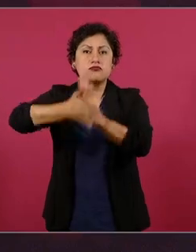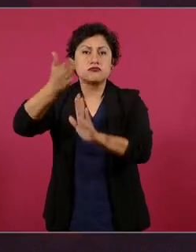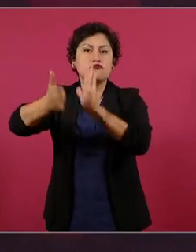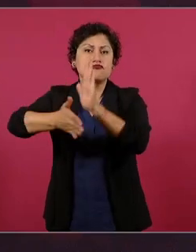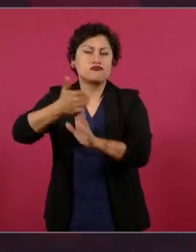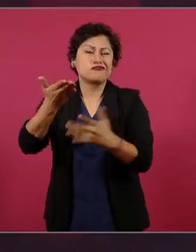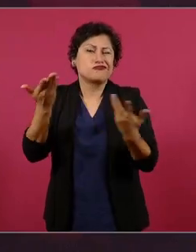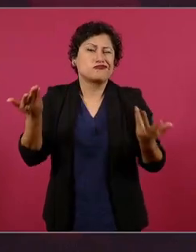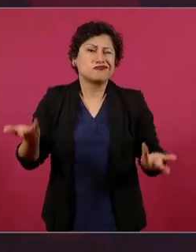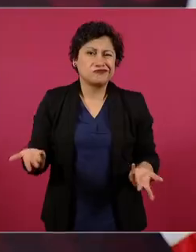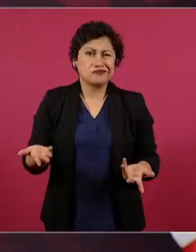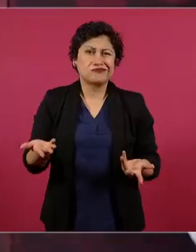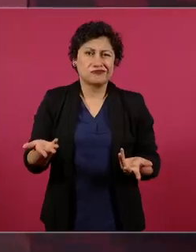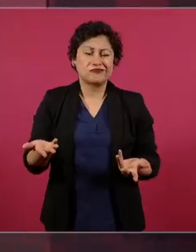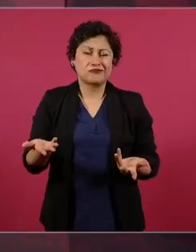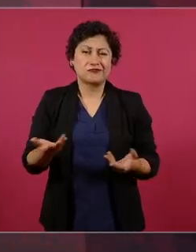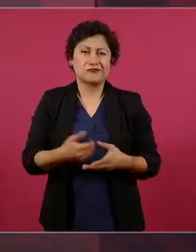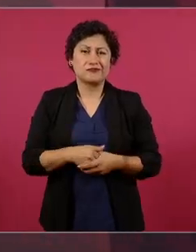pues